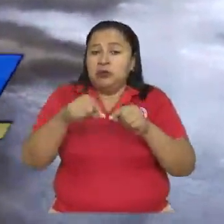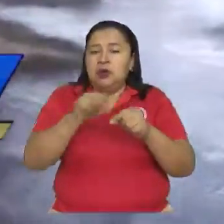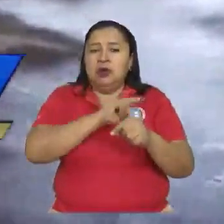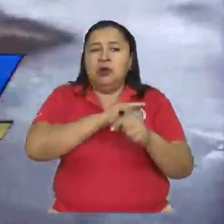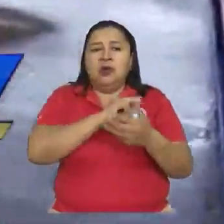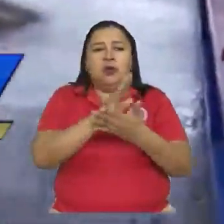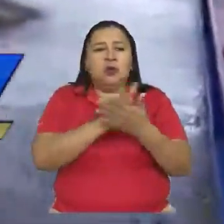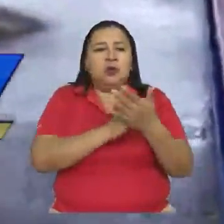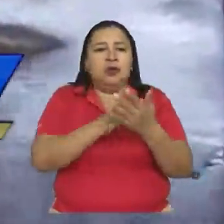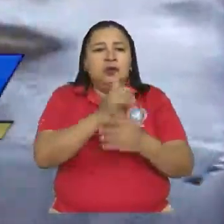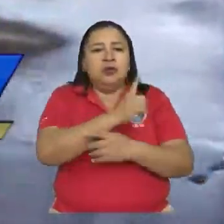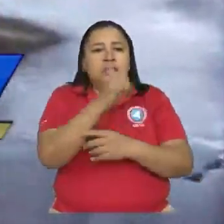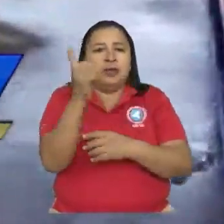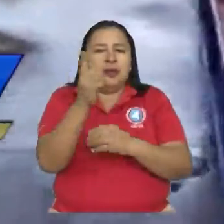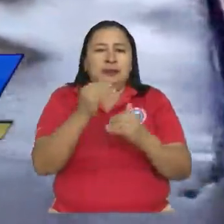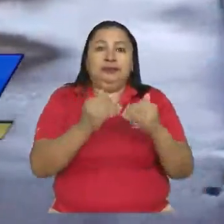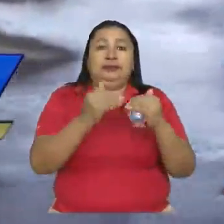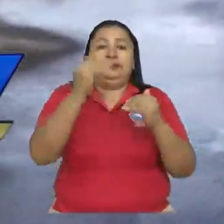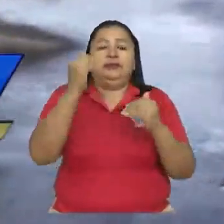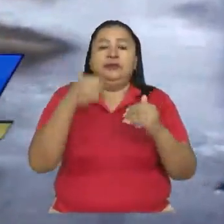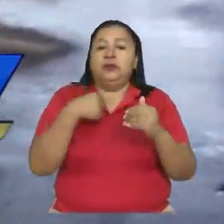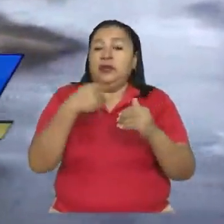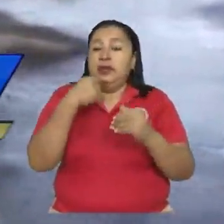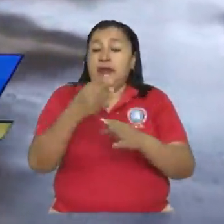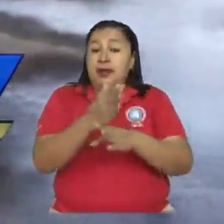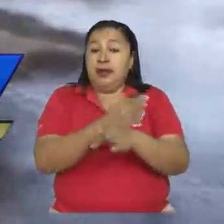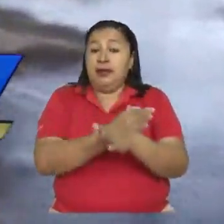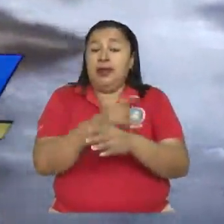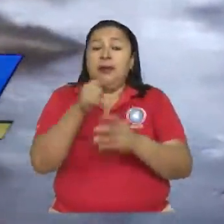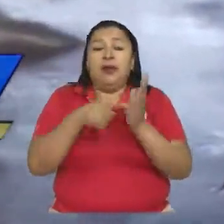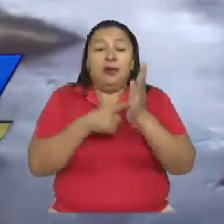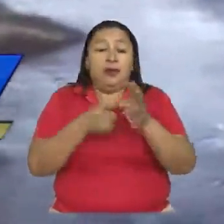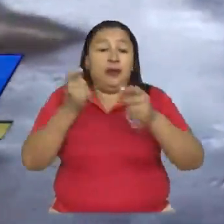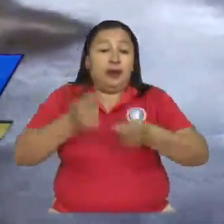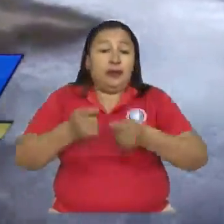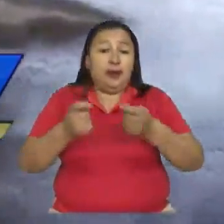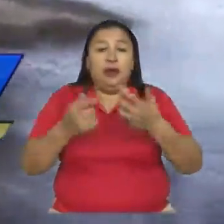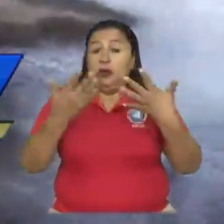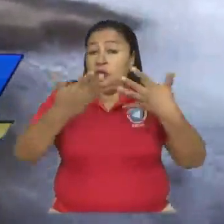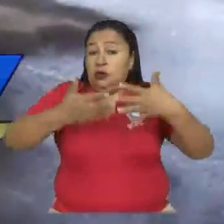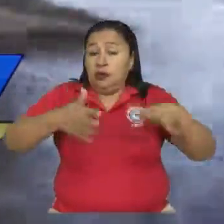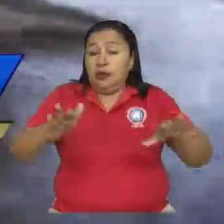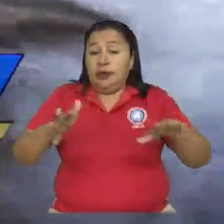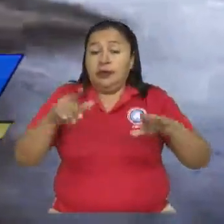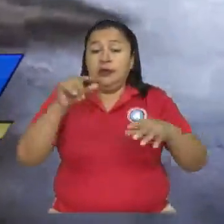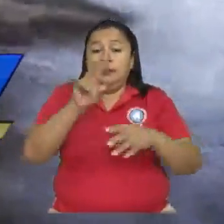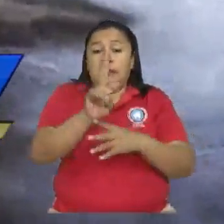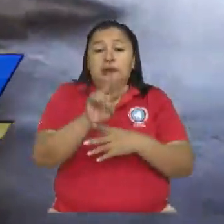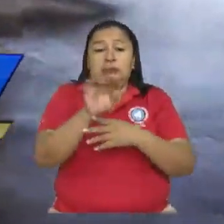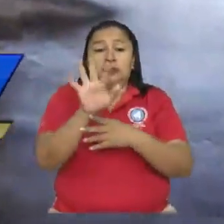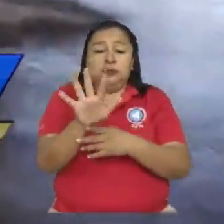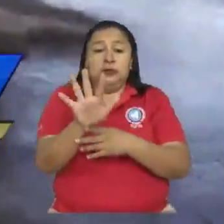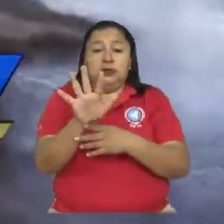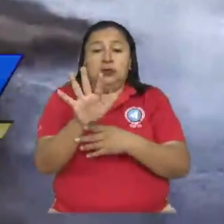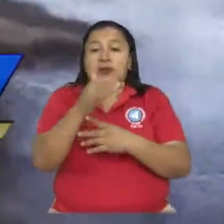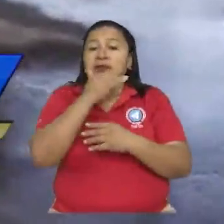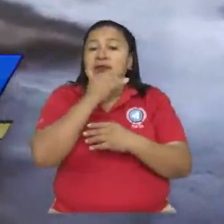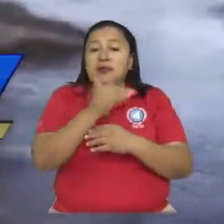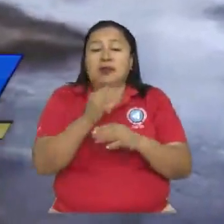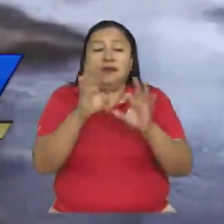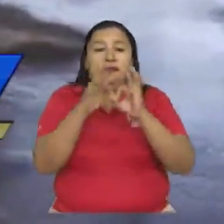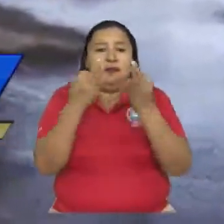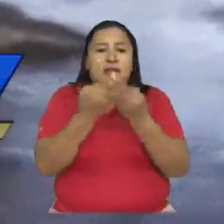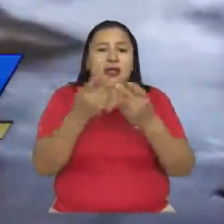unos días que eran los días picos. Ya te comentaba el caso de Granada. Lo normal es que el 25 de diciembre las